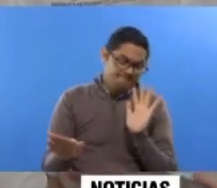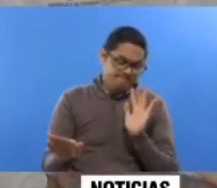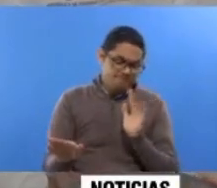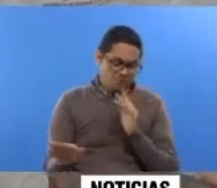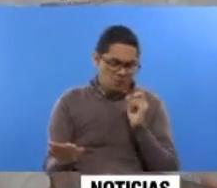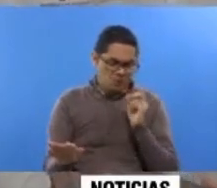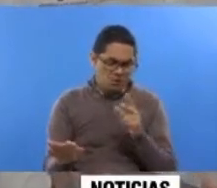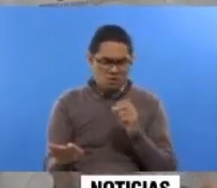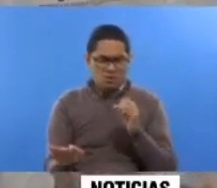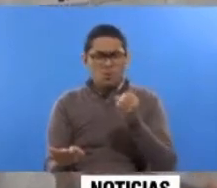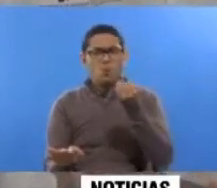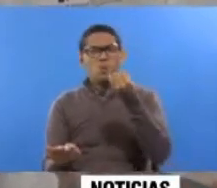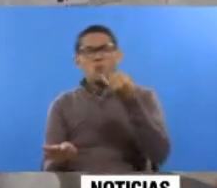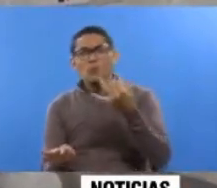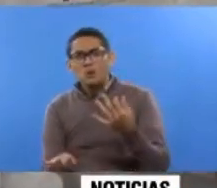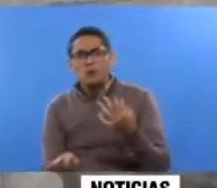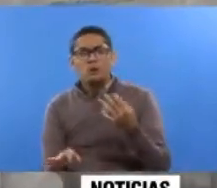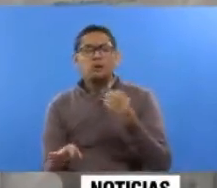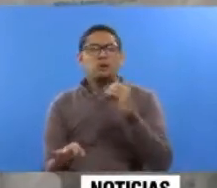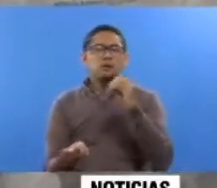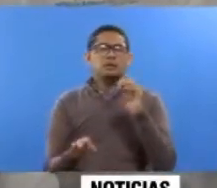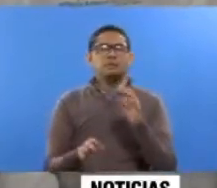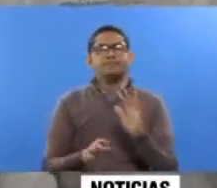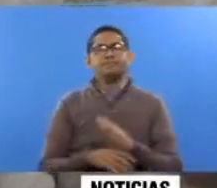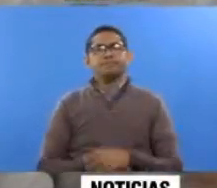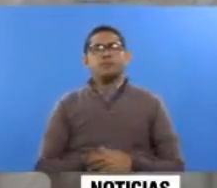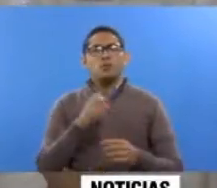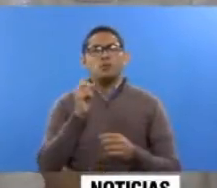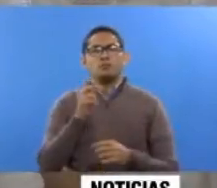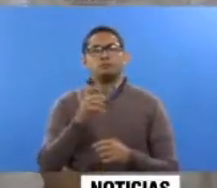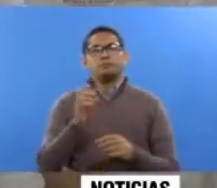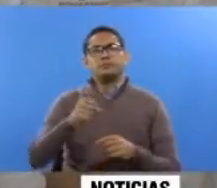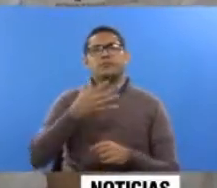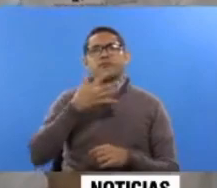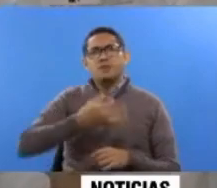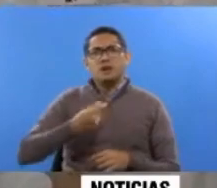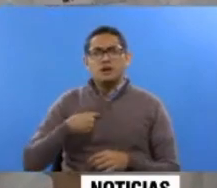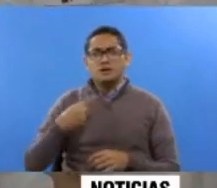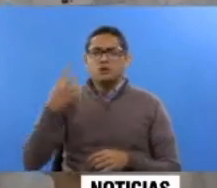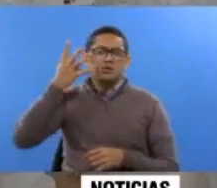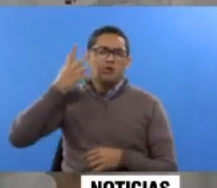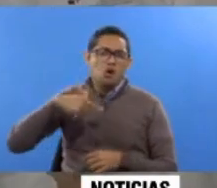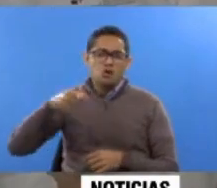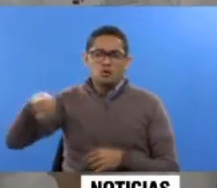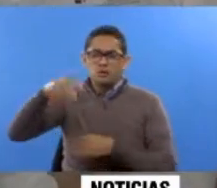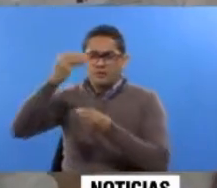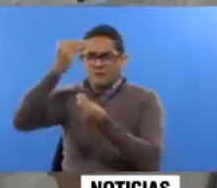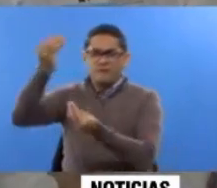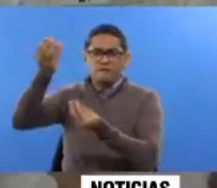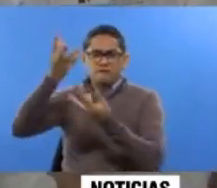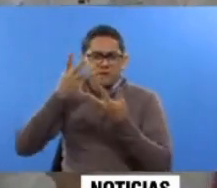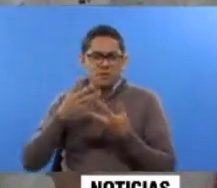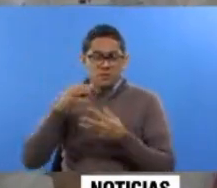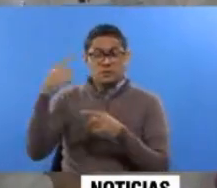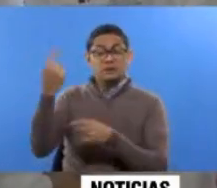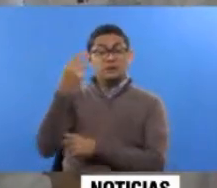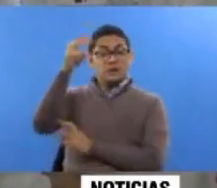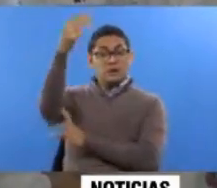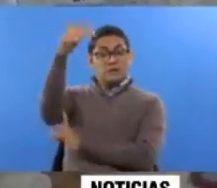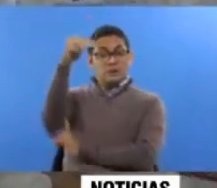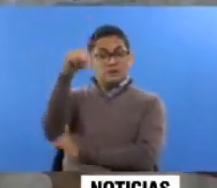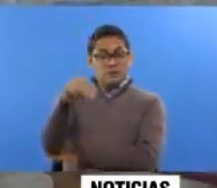Yo no quiero entrar a calificar. En efecto, yo tengo información, la recibo también todos los días, los miércoles